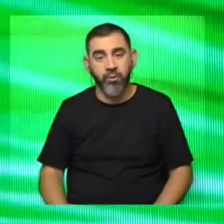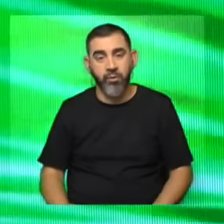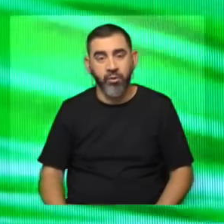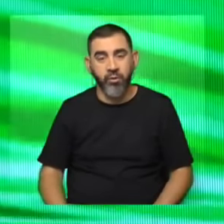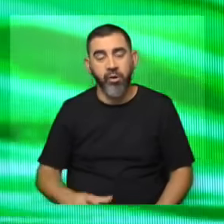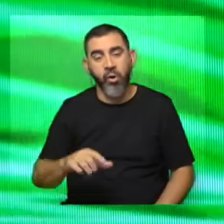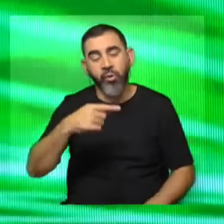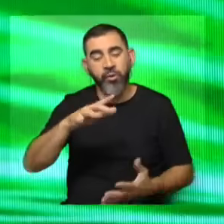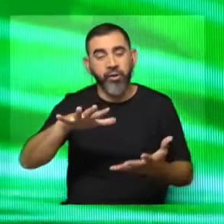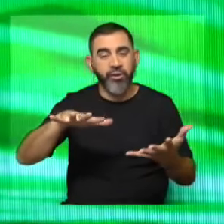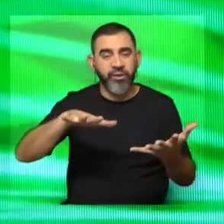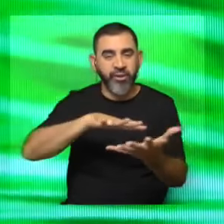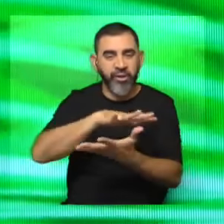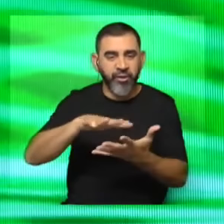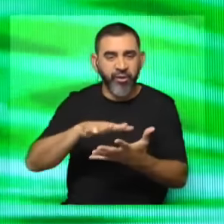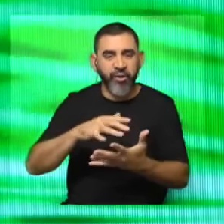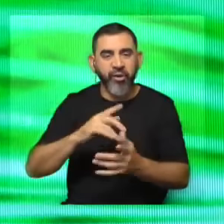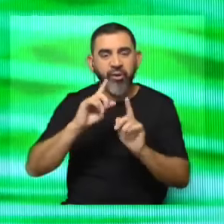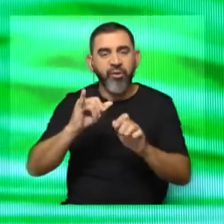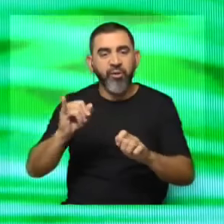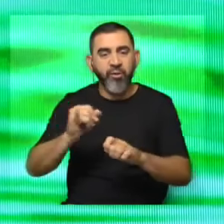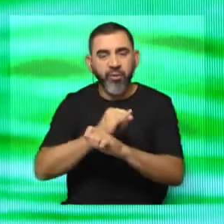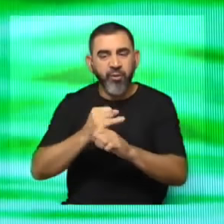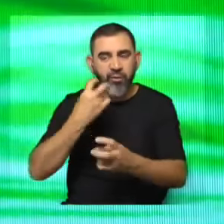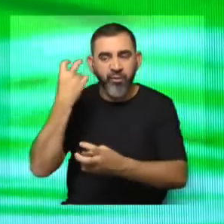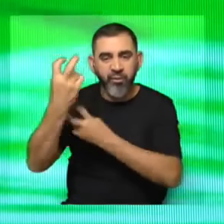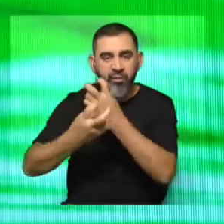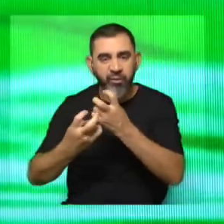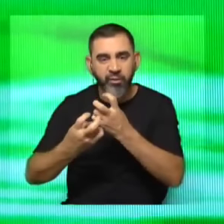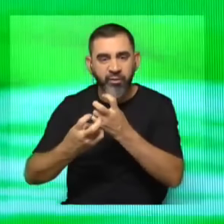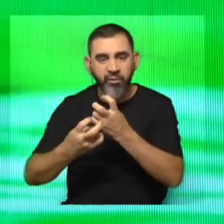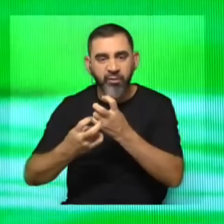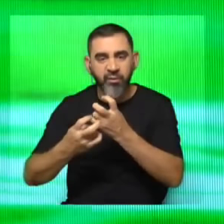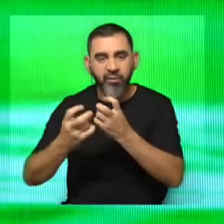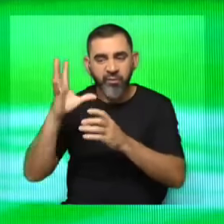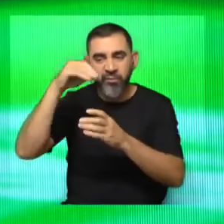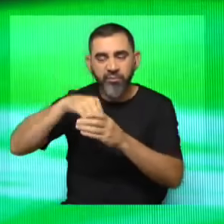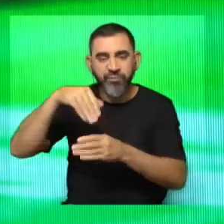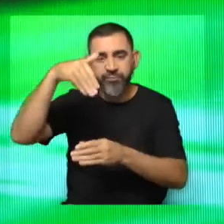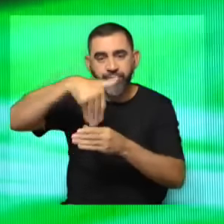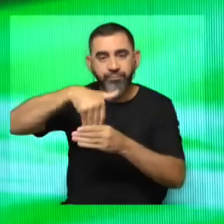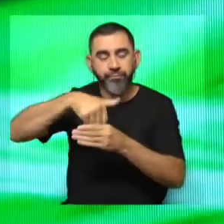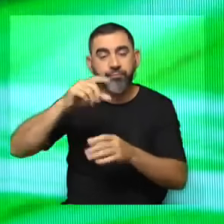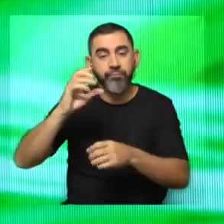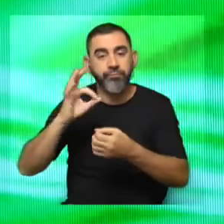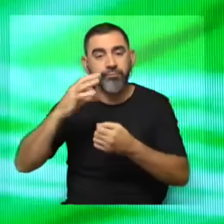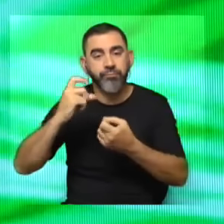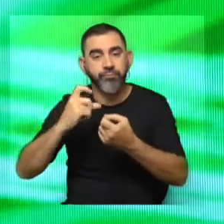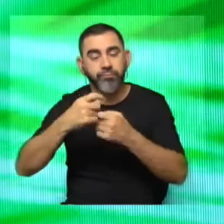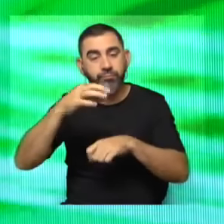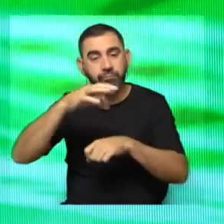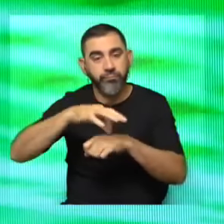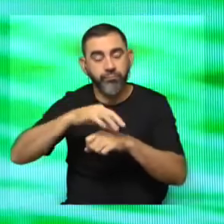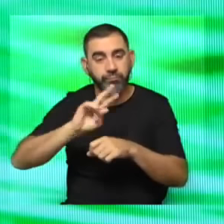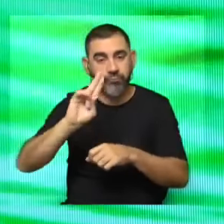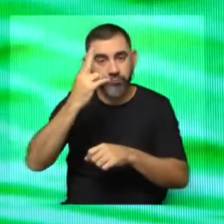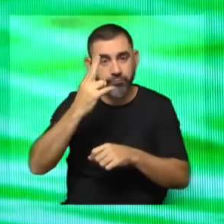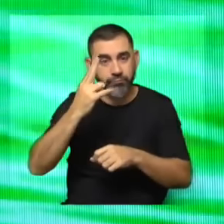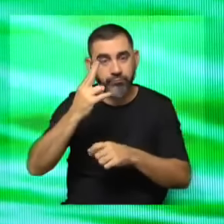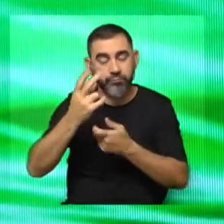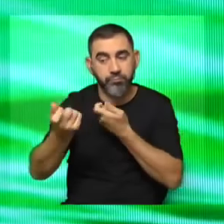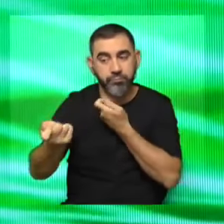circunstancias el la institución intentó este digamos incidir en las elecciones del sindicato médico del Uruguay eso nosotros lo planteamos